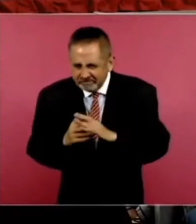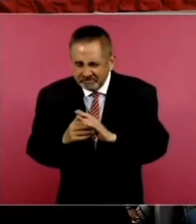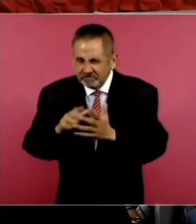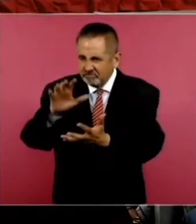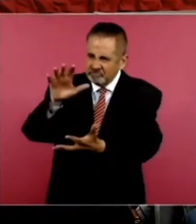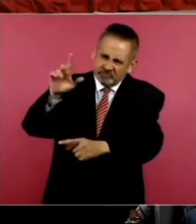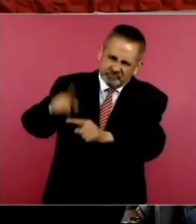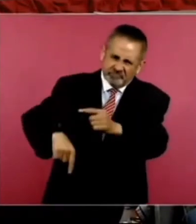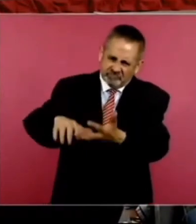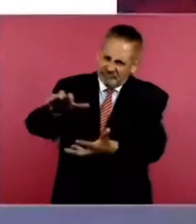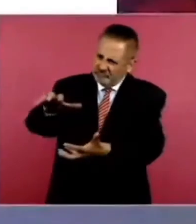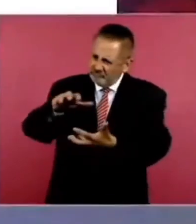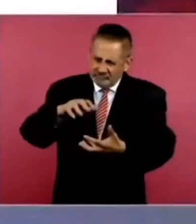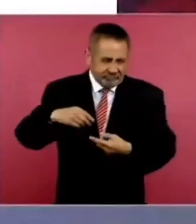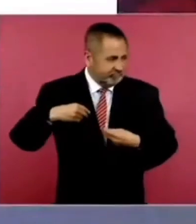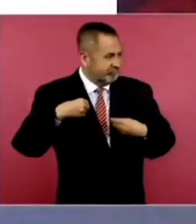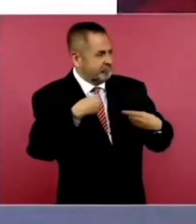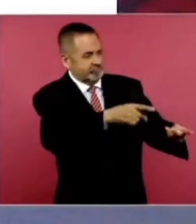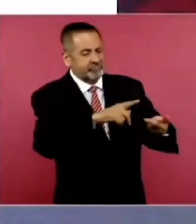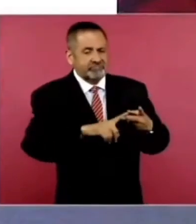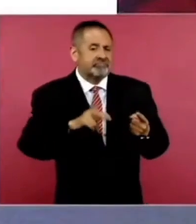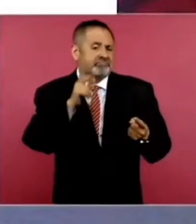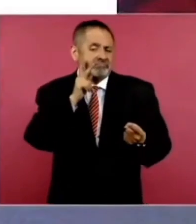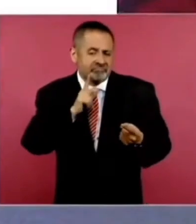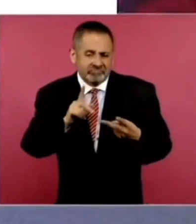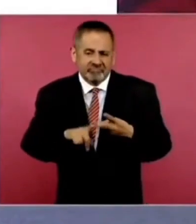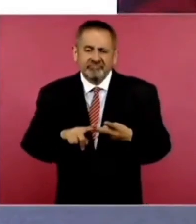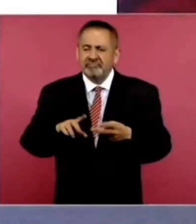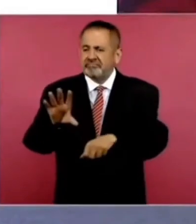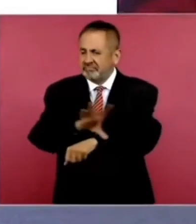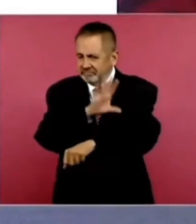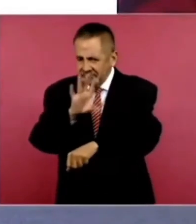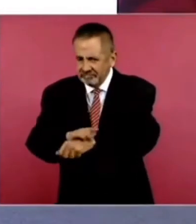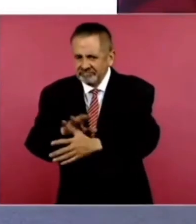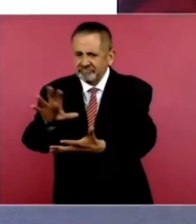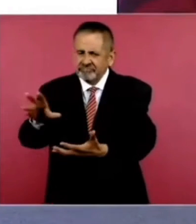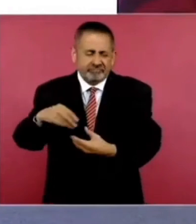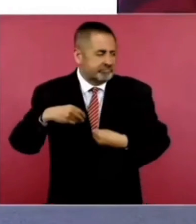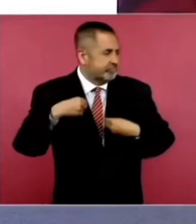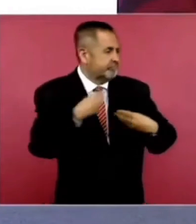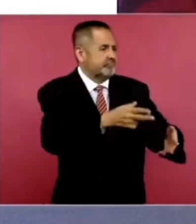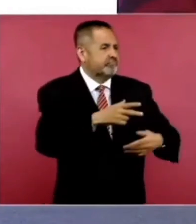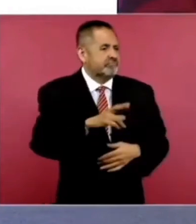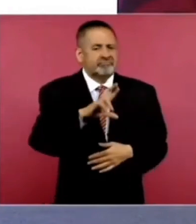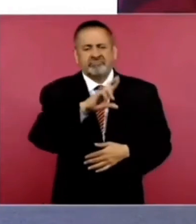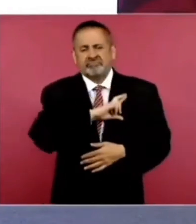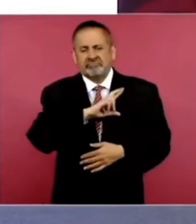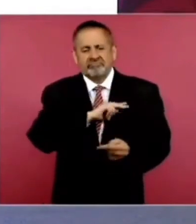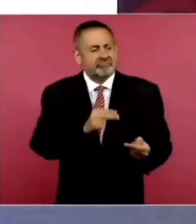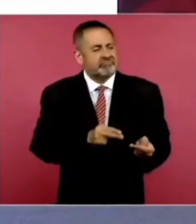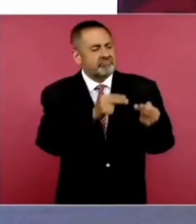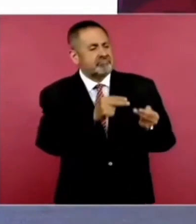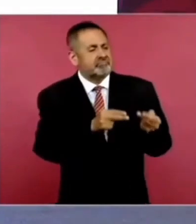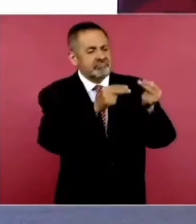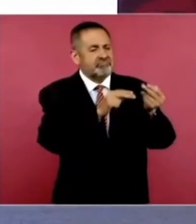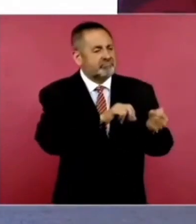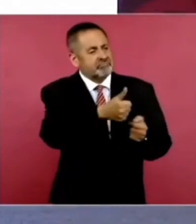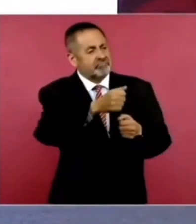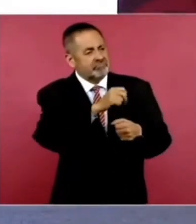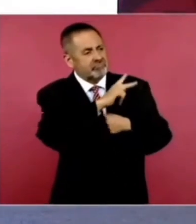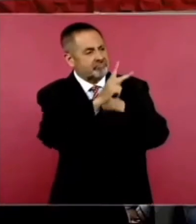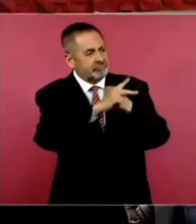entregar de nuevo el petróleo y nuestros recursos a los inversionistas